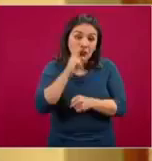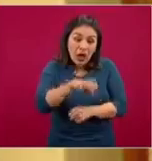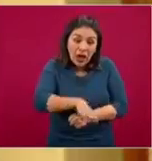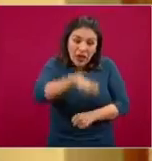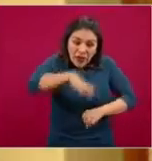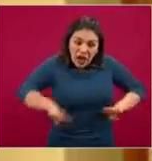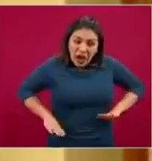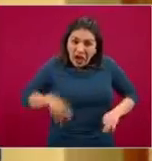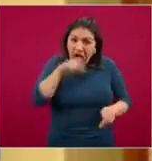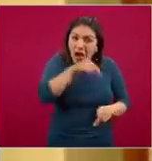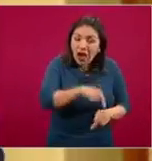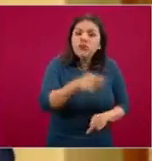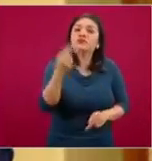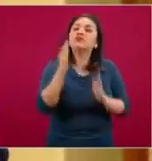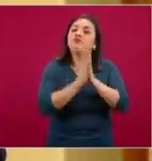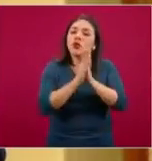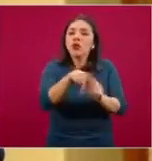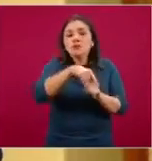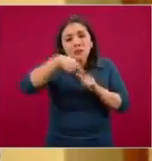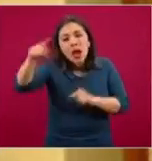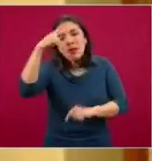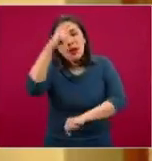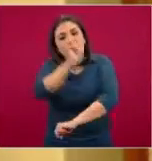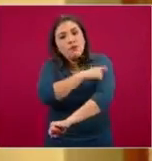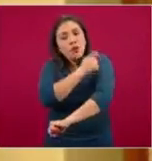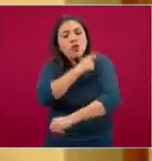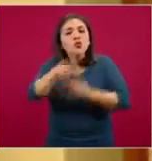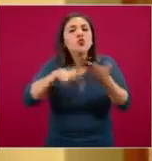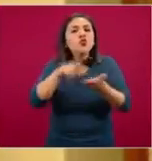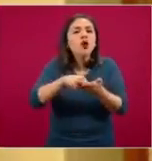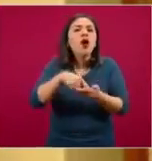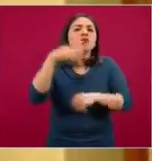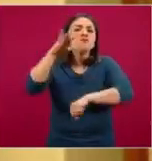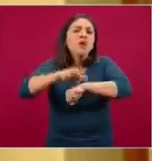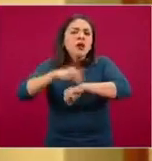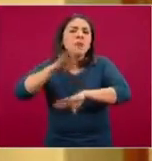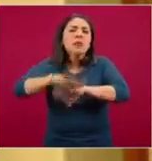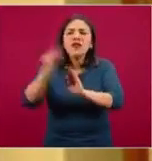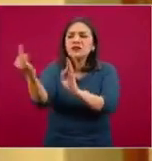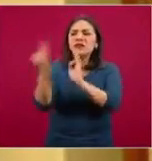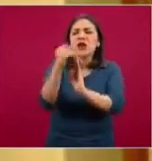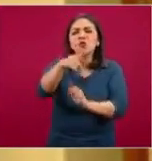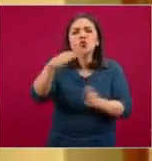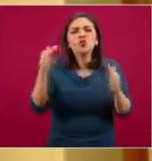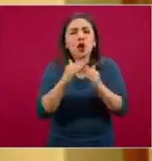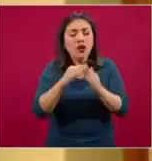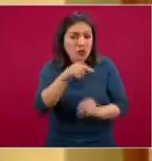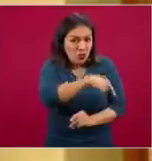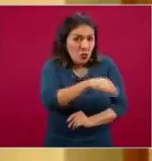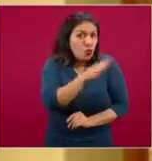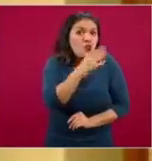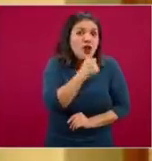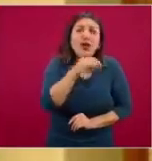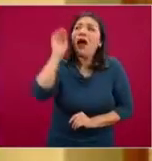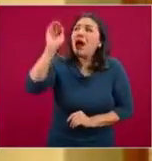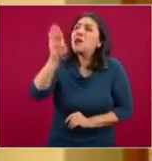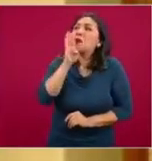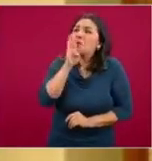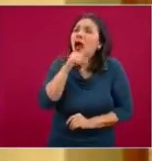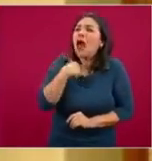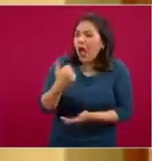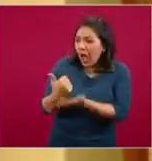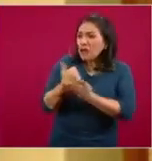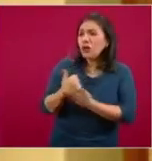de edad. Por favor, llévenlos a vacunar a su centro de salud, unidad más cercano. Ellos todavía no pueden expresar, no